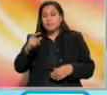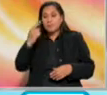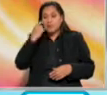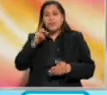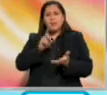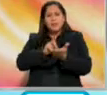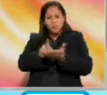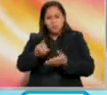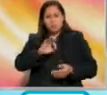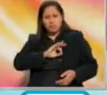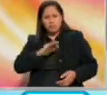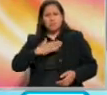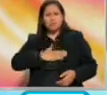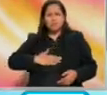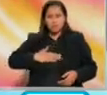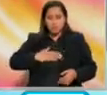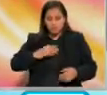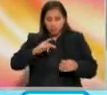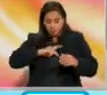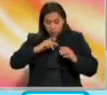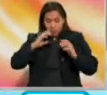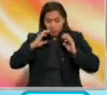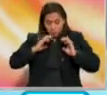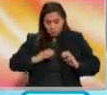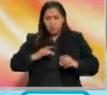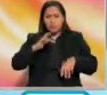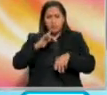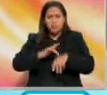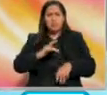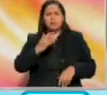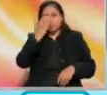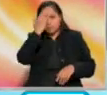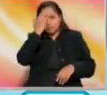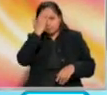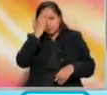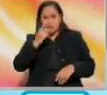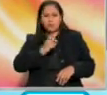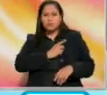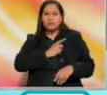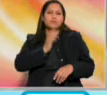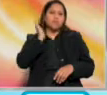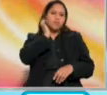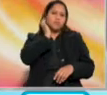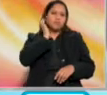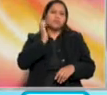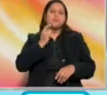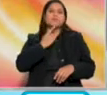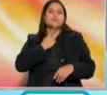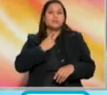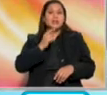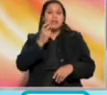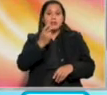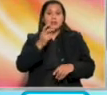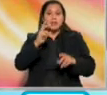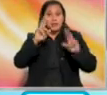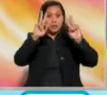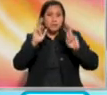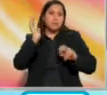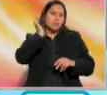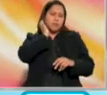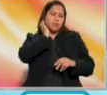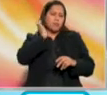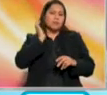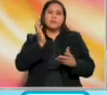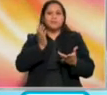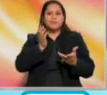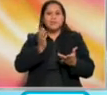al placer, del autoconocimiento sexual, es decir, del autoerotismo. Este es otro tema, la masturbación. Nadie les habla de